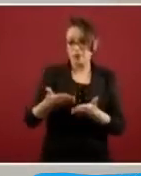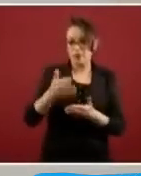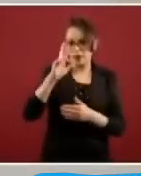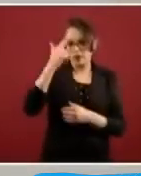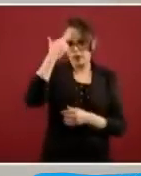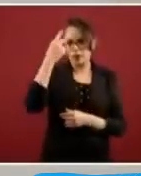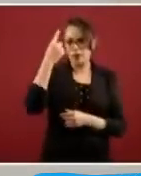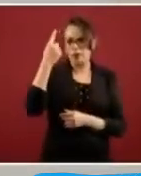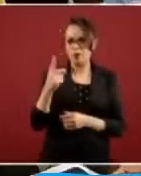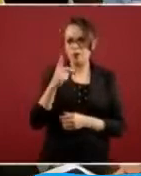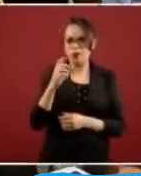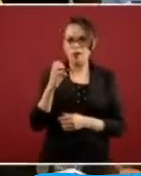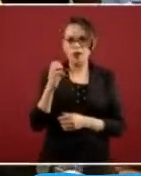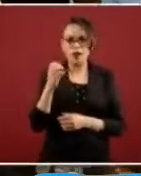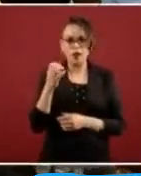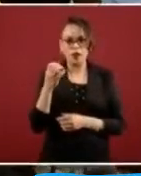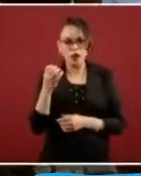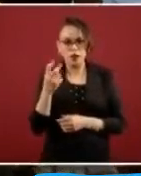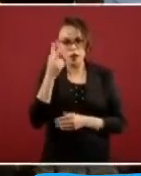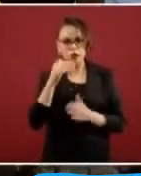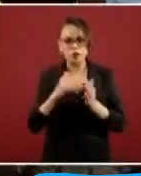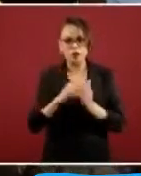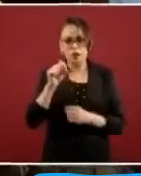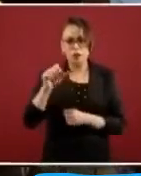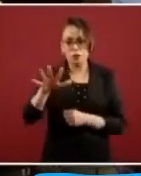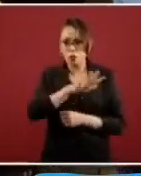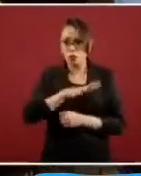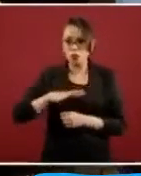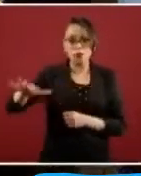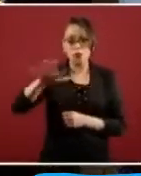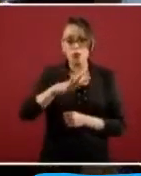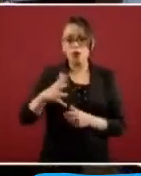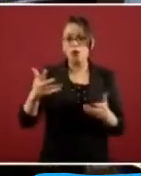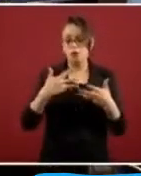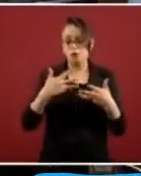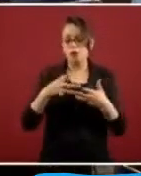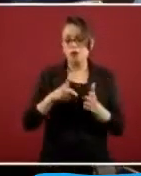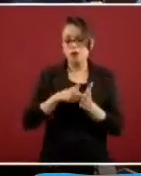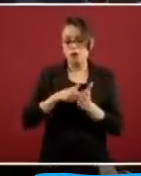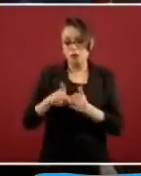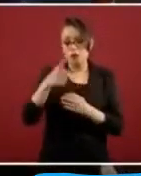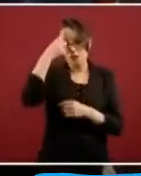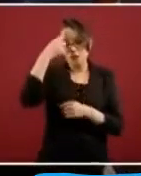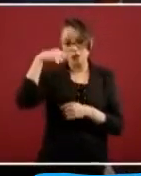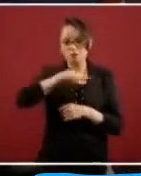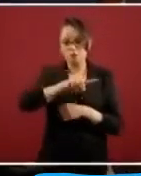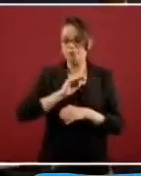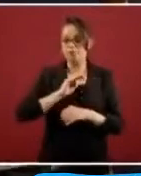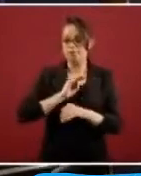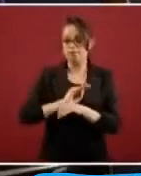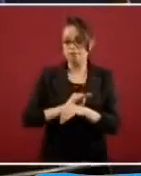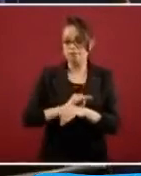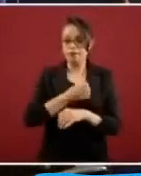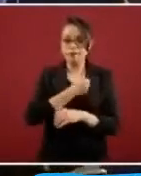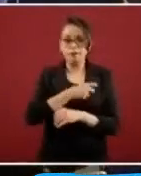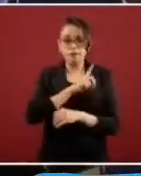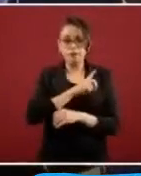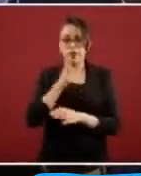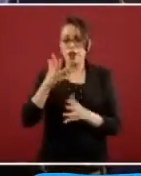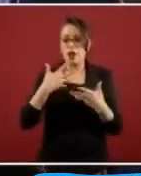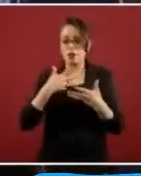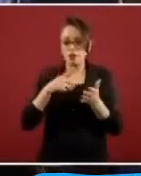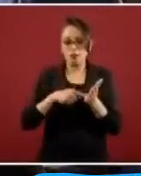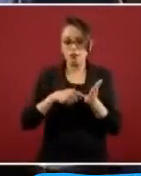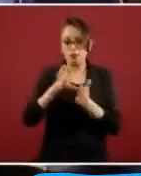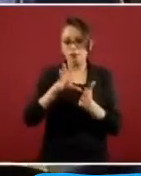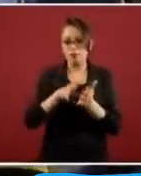1 de enero de 2020, todas y todos tienen derecho a la protección de la salud. Esto ya estaba establecido en la Constitución